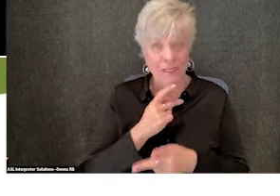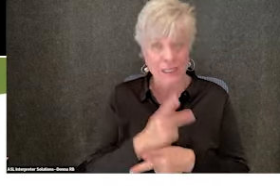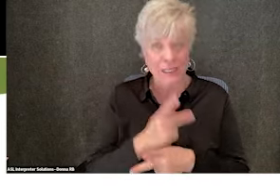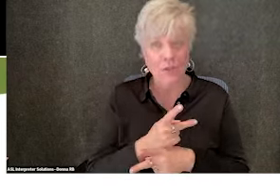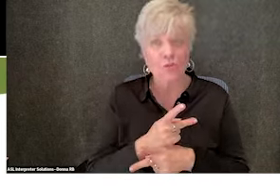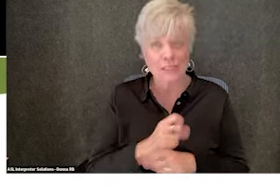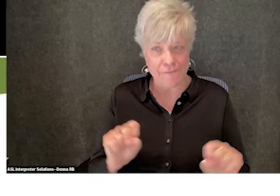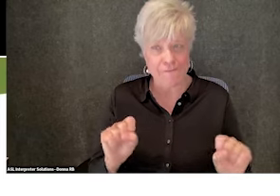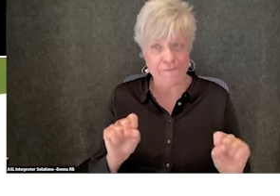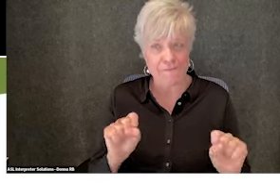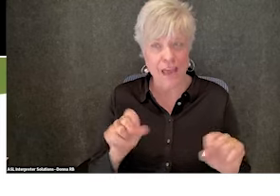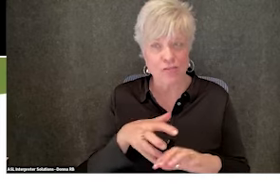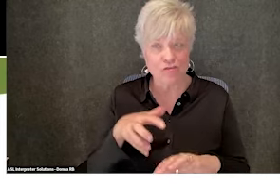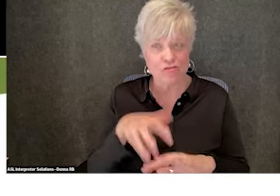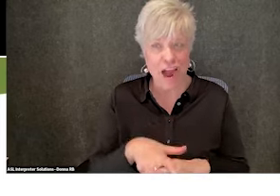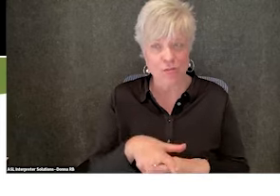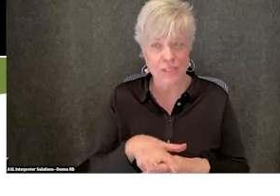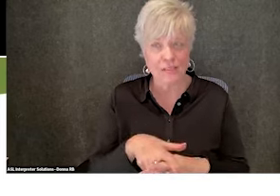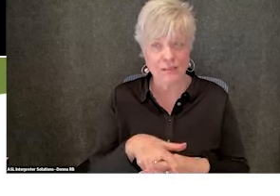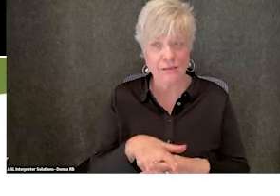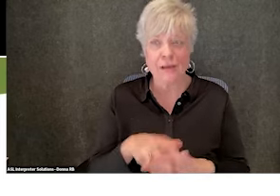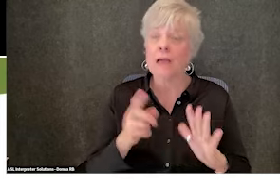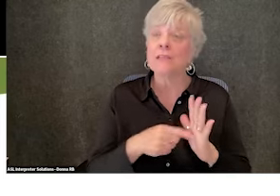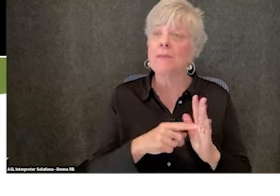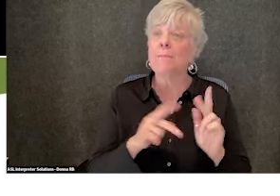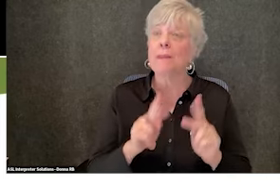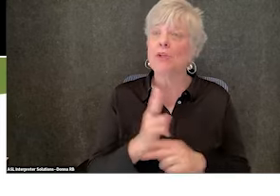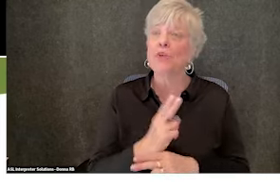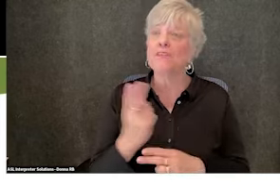conocen bien a la persona para que conozcan